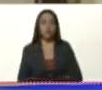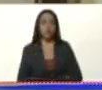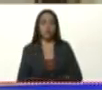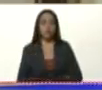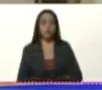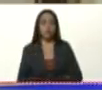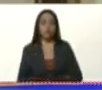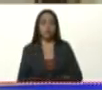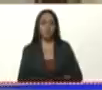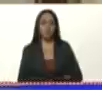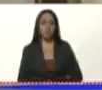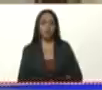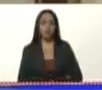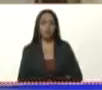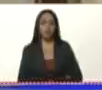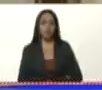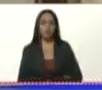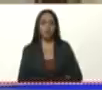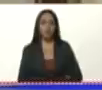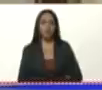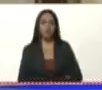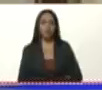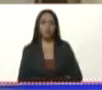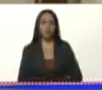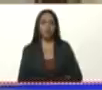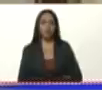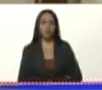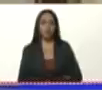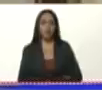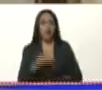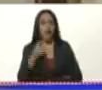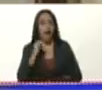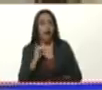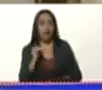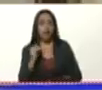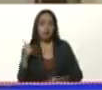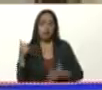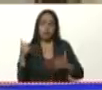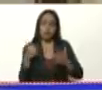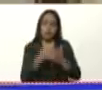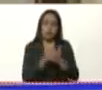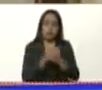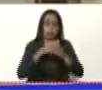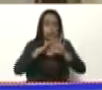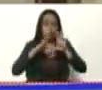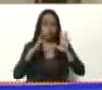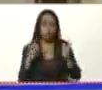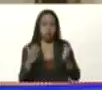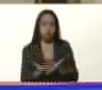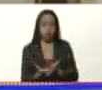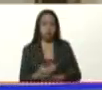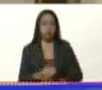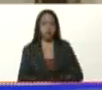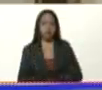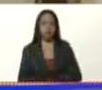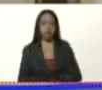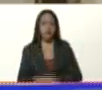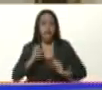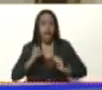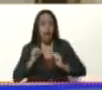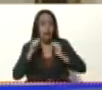En Francia, la Organización Mundial de la Salud ha trasladado el epicentro hacia Europa.